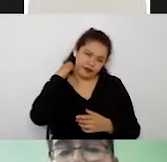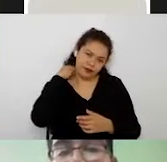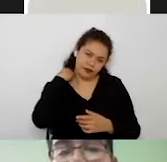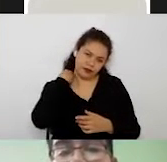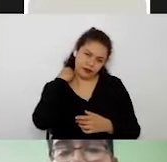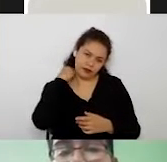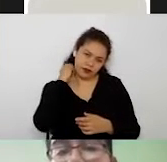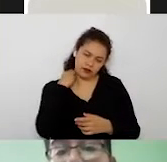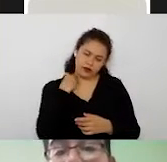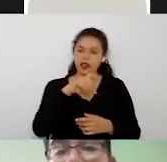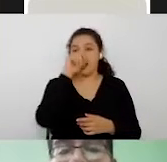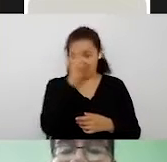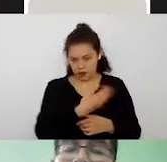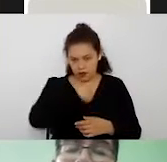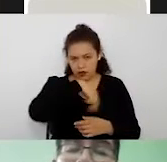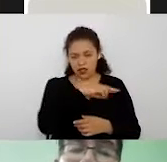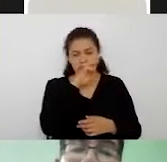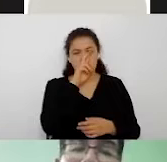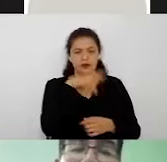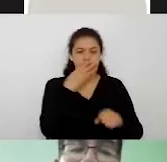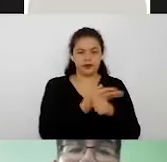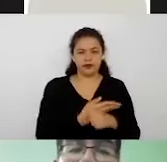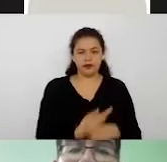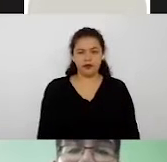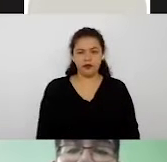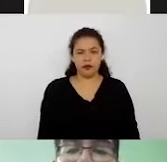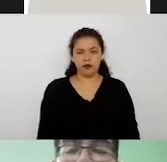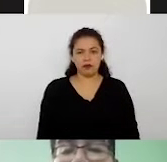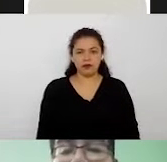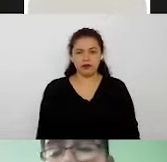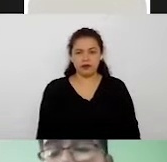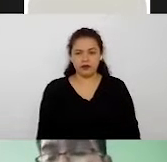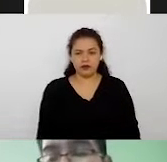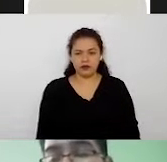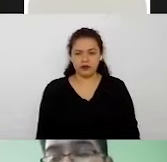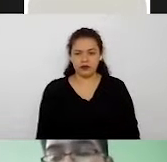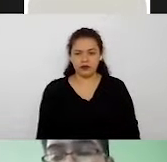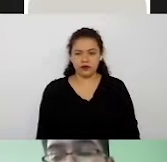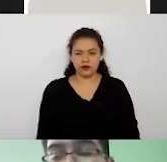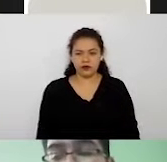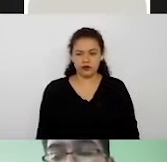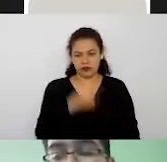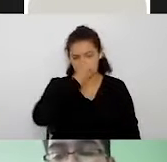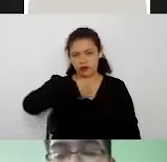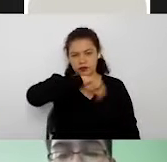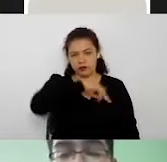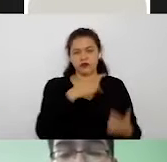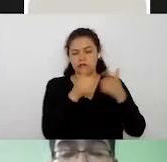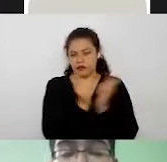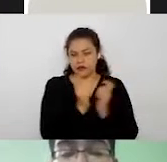También es nuestra responsabilidad, tanto como brigadistas, como personal que nos